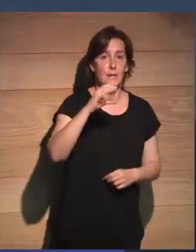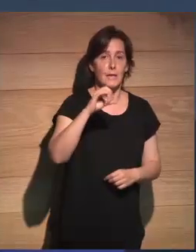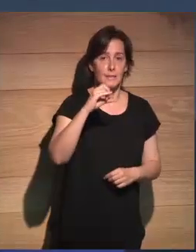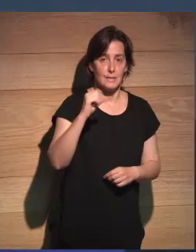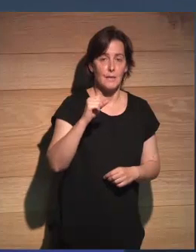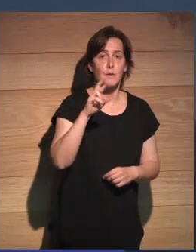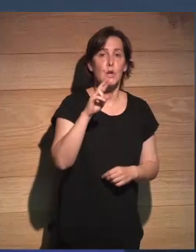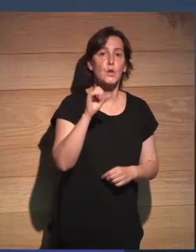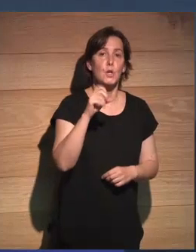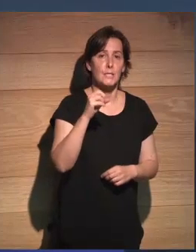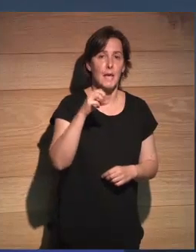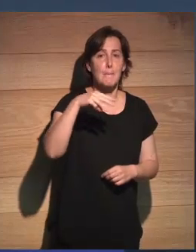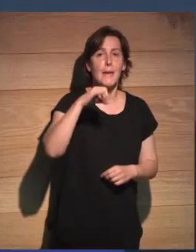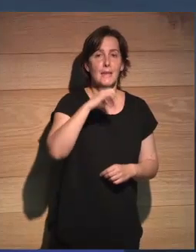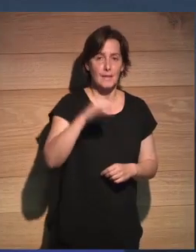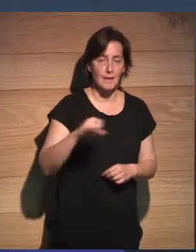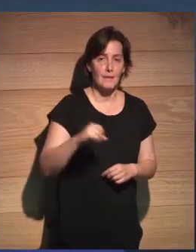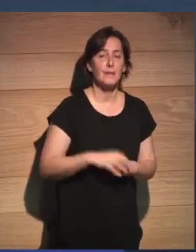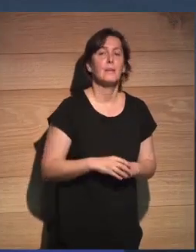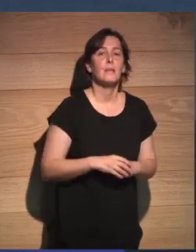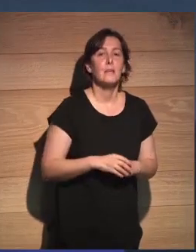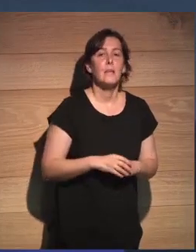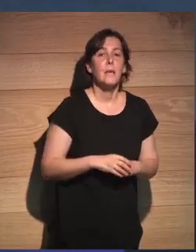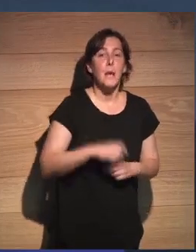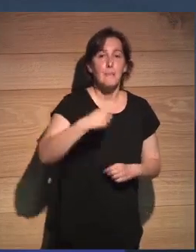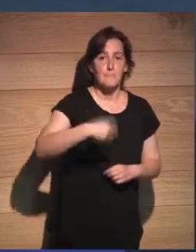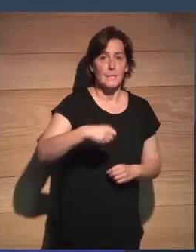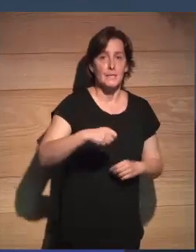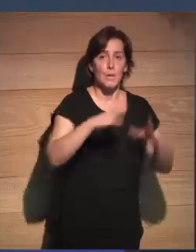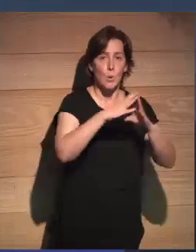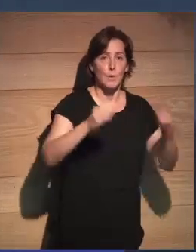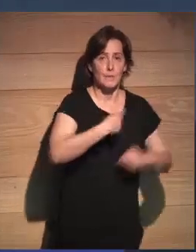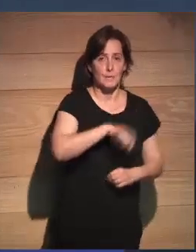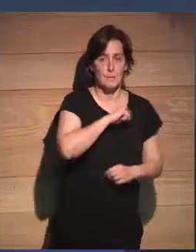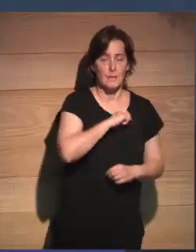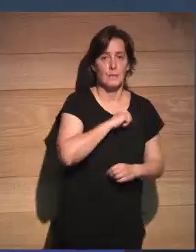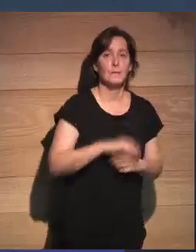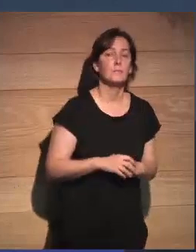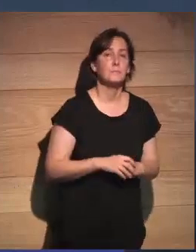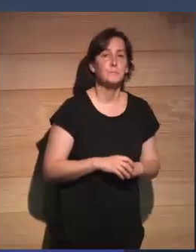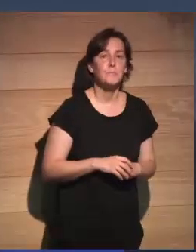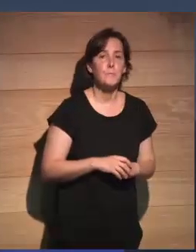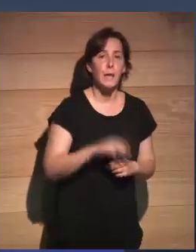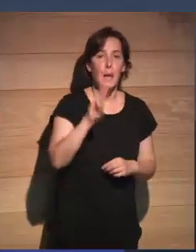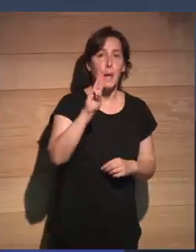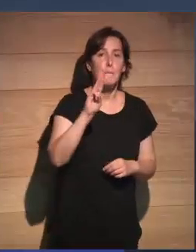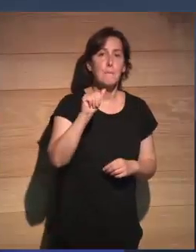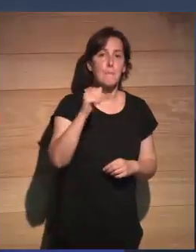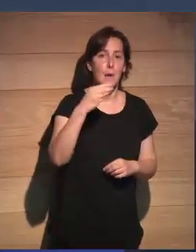Menéndez, y el presidente de CRUE Universidades Españolas, José Carlos Gómez Villamandos. Pablo, por